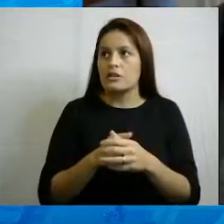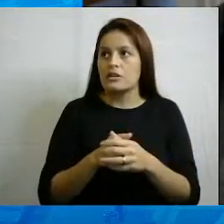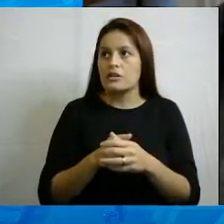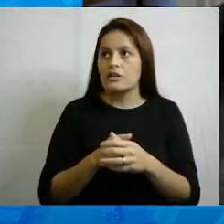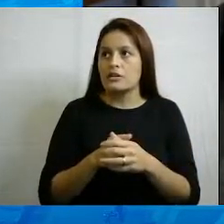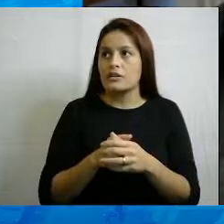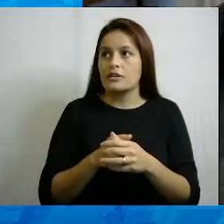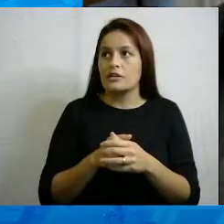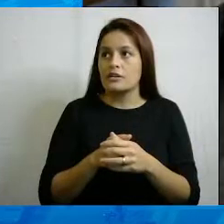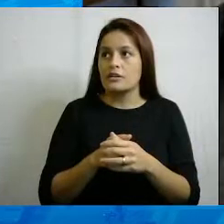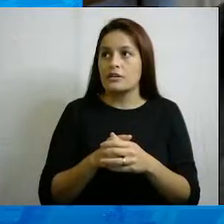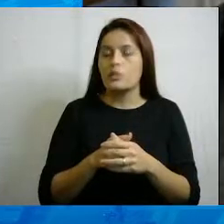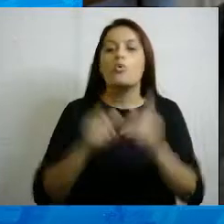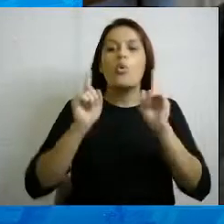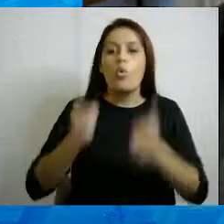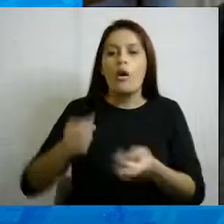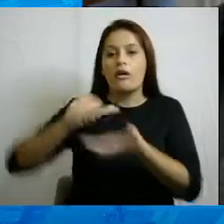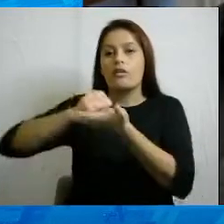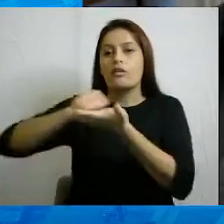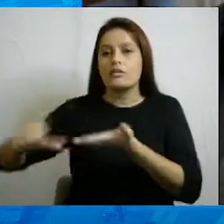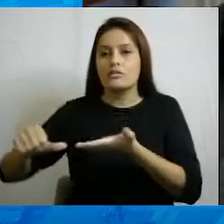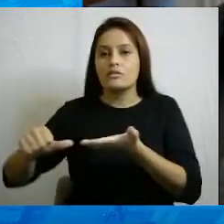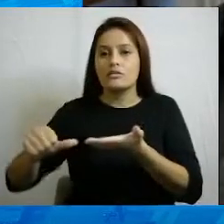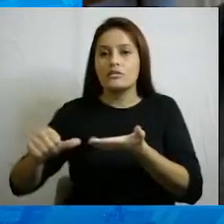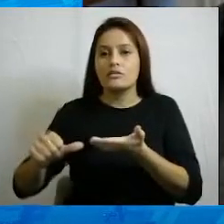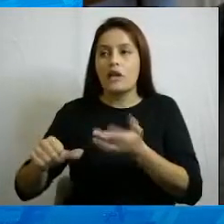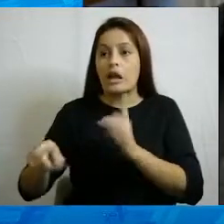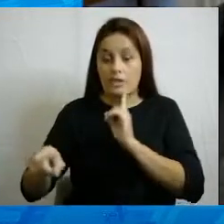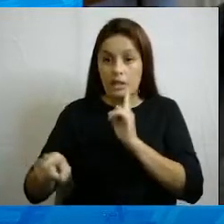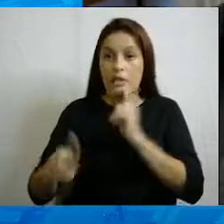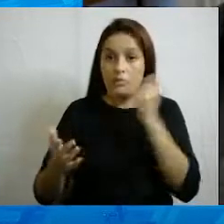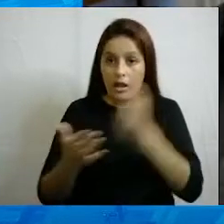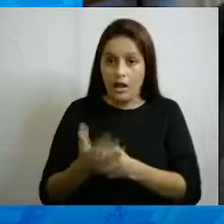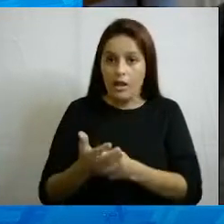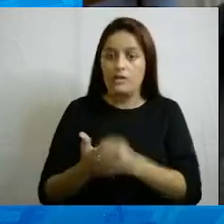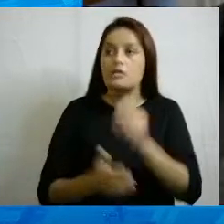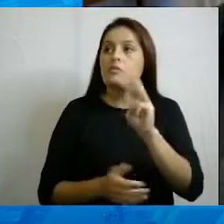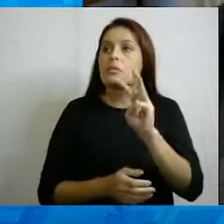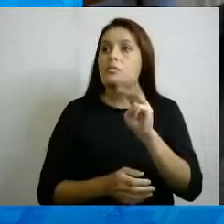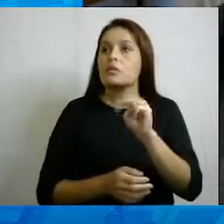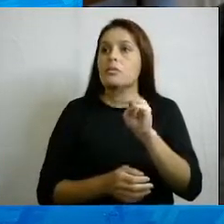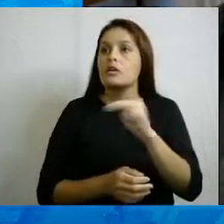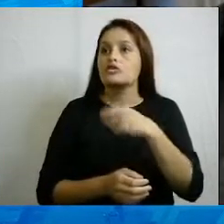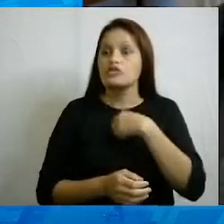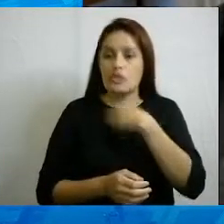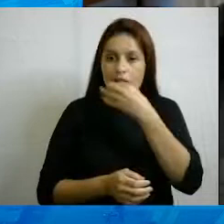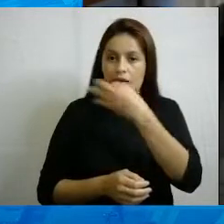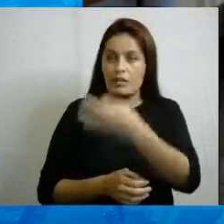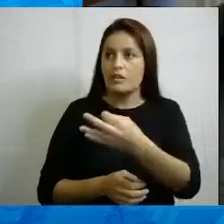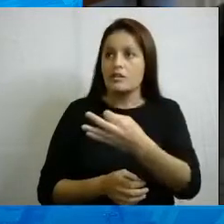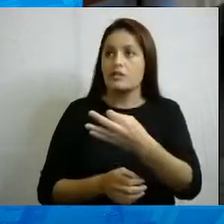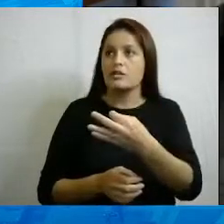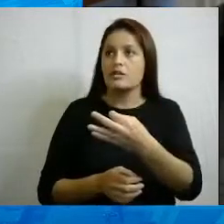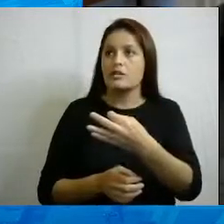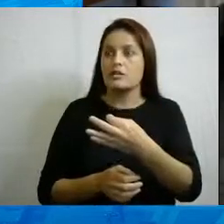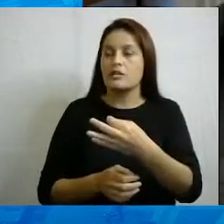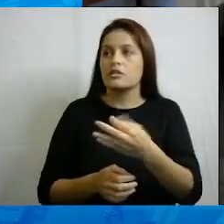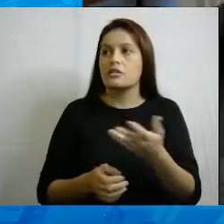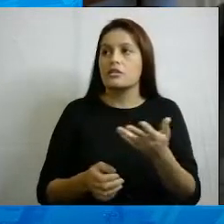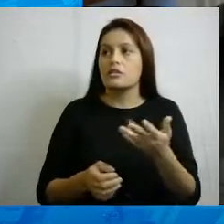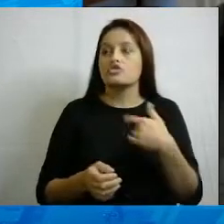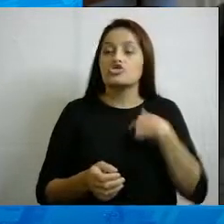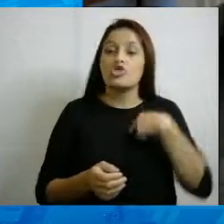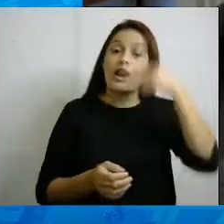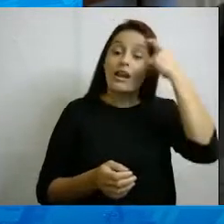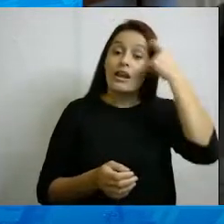Pero el inspector igual sacó la infracción estando pagada la patente. Mi mamá se pone nerviosa y yo le dije, o sea, mi hermana le dice, yo creo